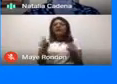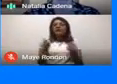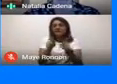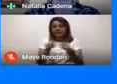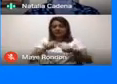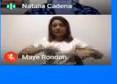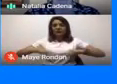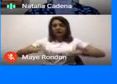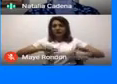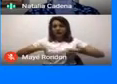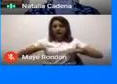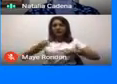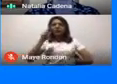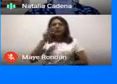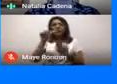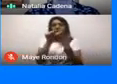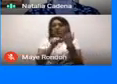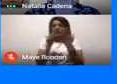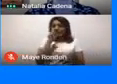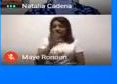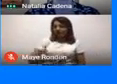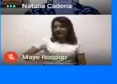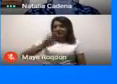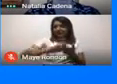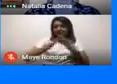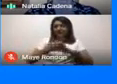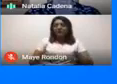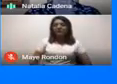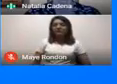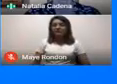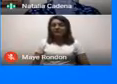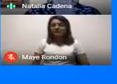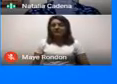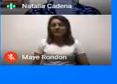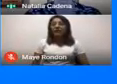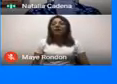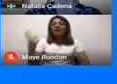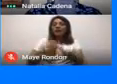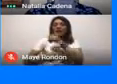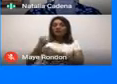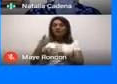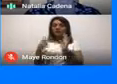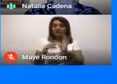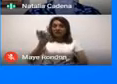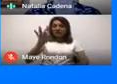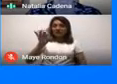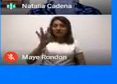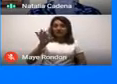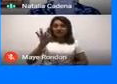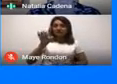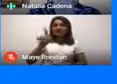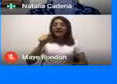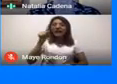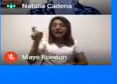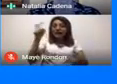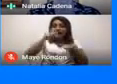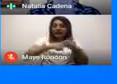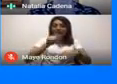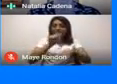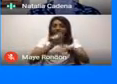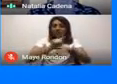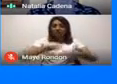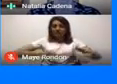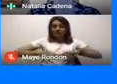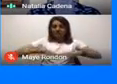coordinación del Programa Nacional de Turismo Comunitario. Desde el año 2015, Beatriz pertenece a la Facultad de Administración